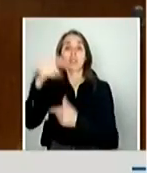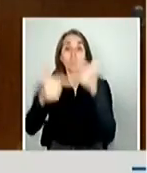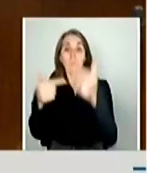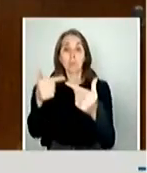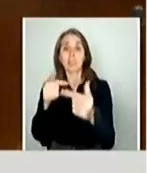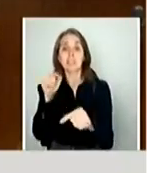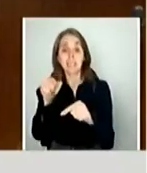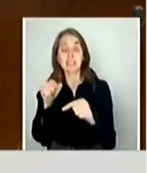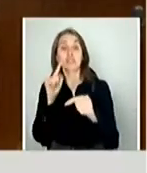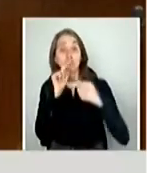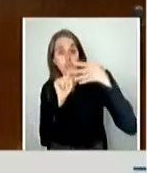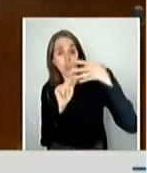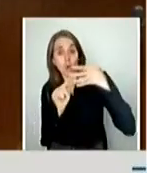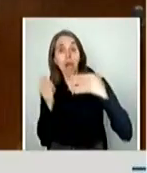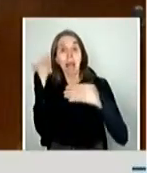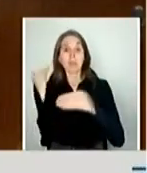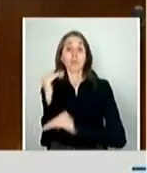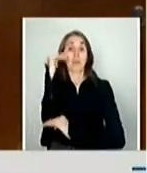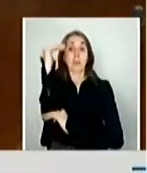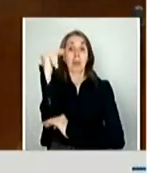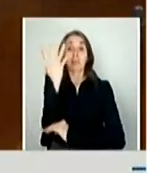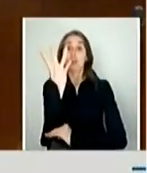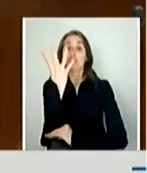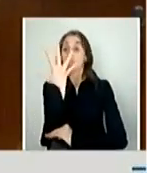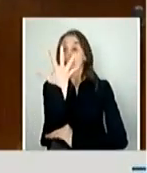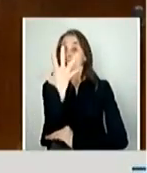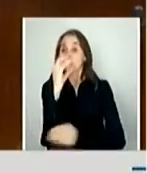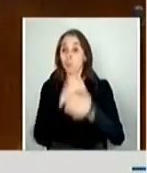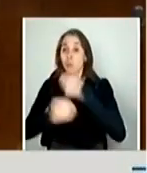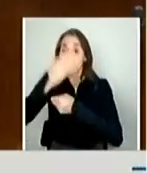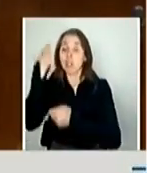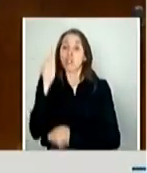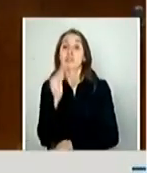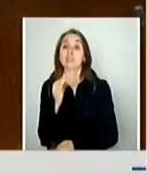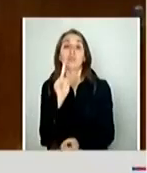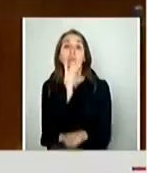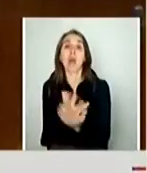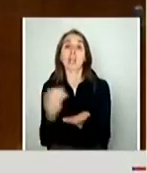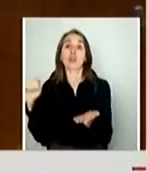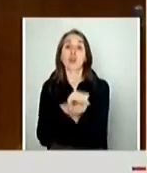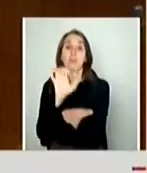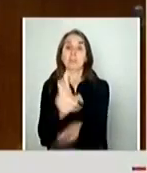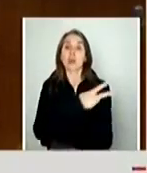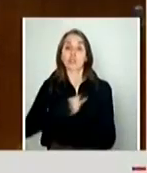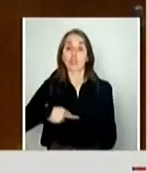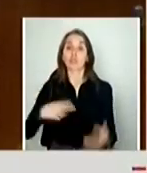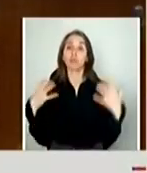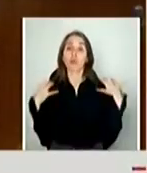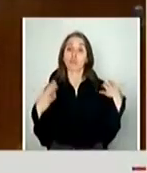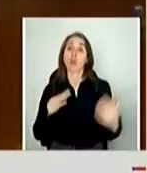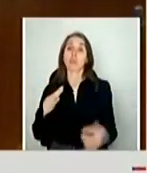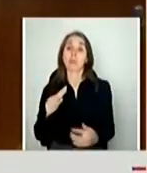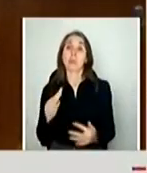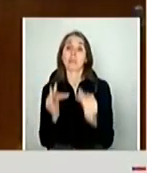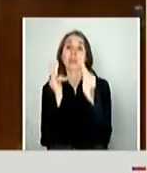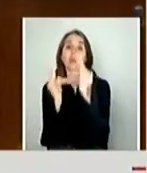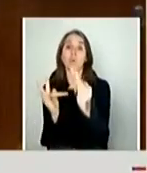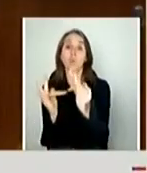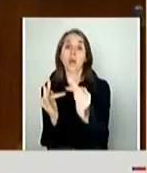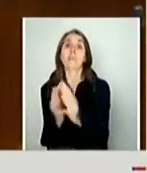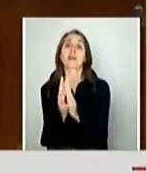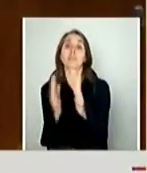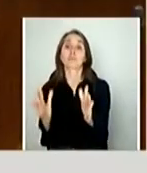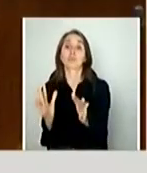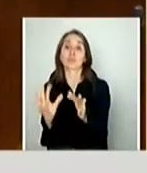presidente Allende había perdido el control de sus propias fuerzas. Recordemos que parte de sus propios partidos buscaban la vía armada para